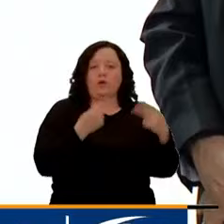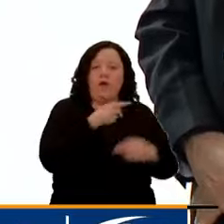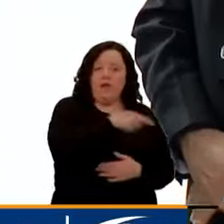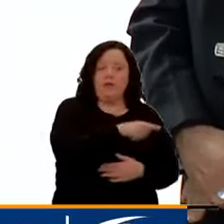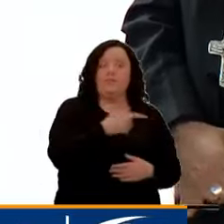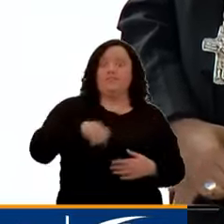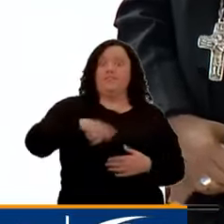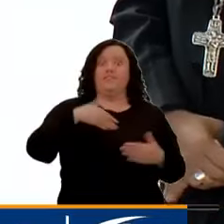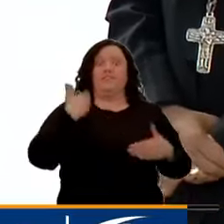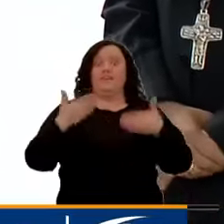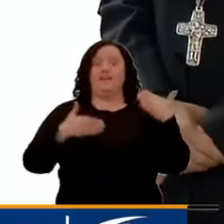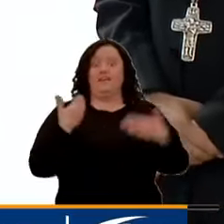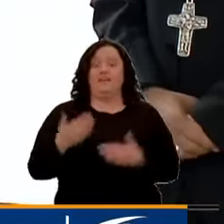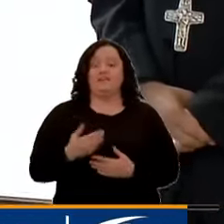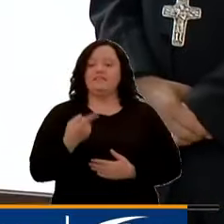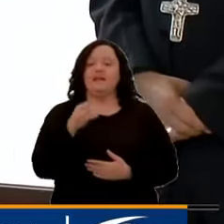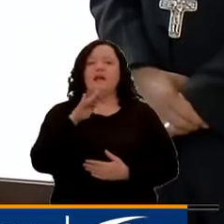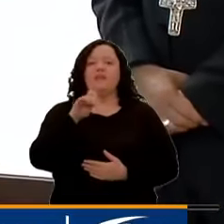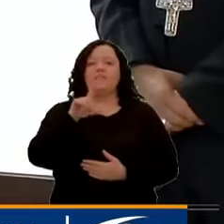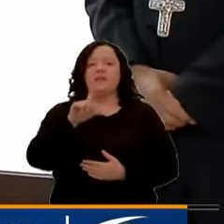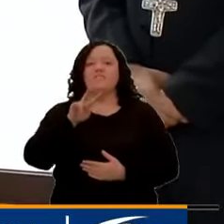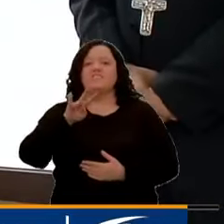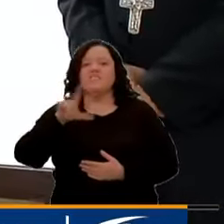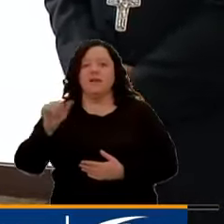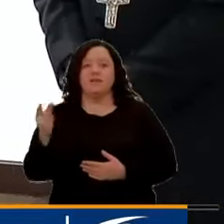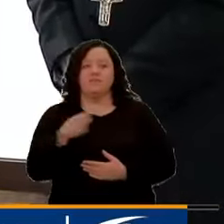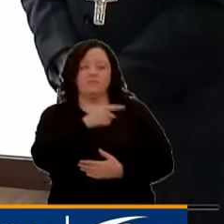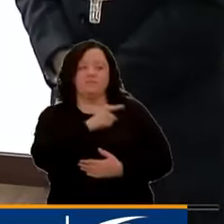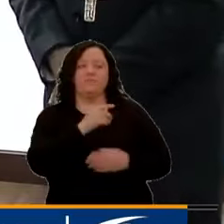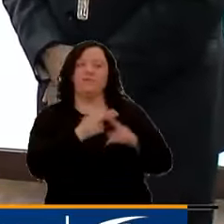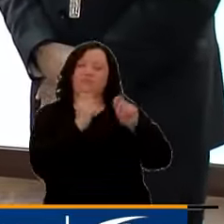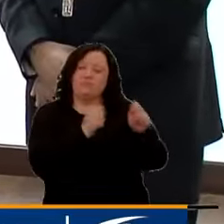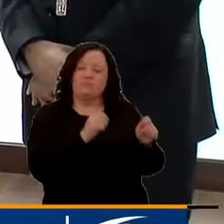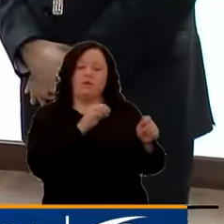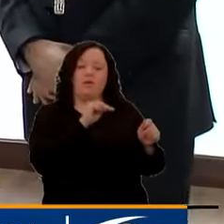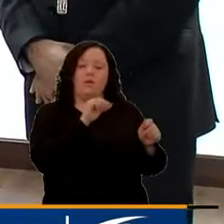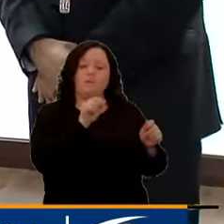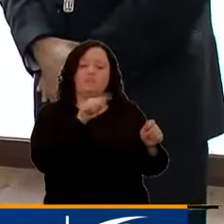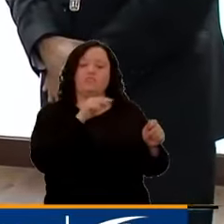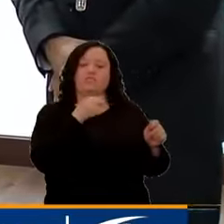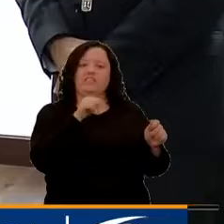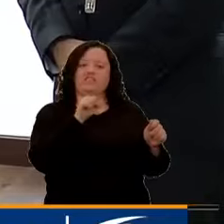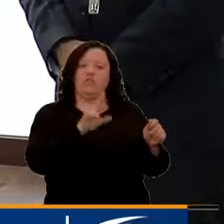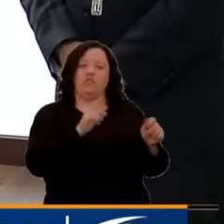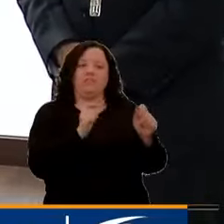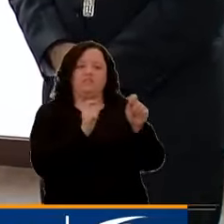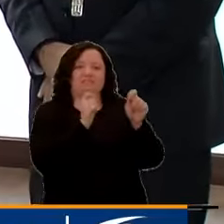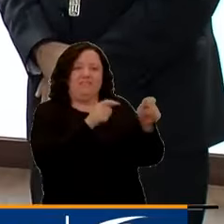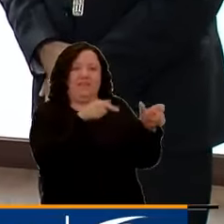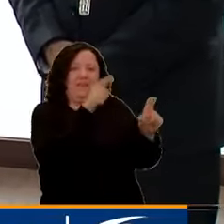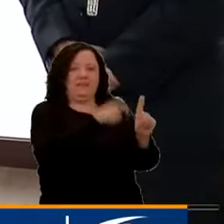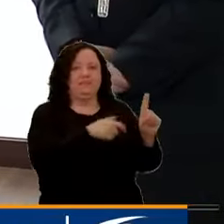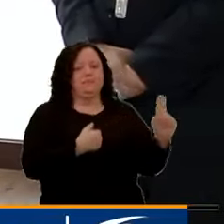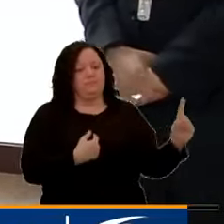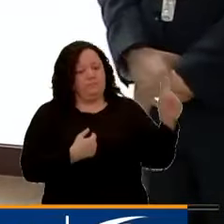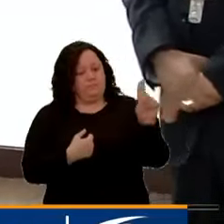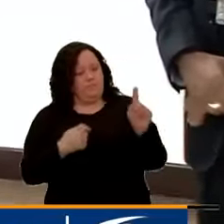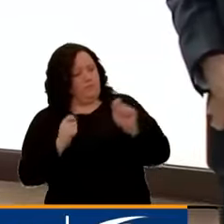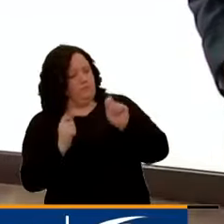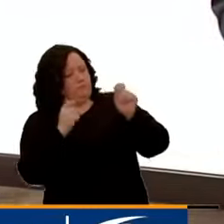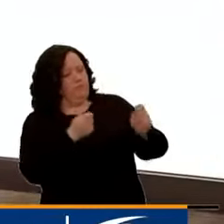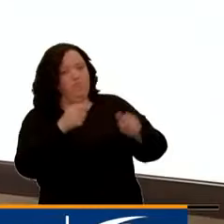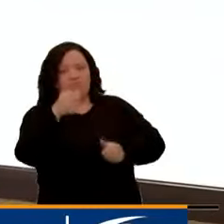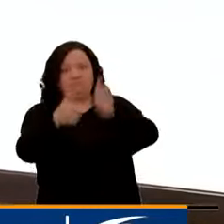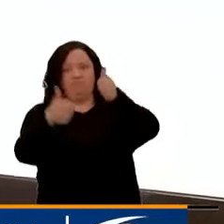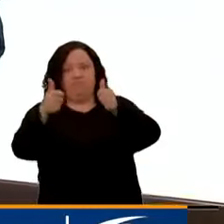Monseñor Gabriel Ángel Villa. Monseñor, también, ¿cómo llegan ustedes a este cargo y